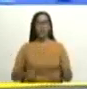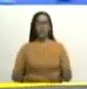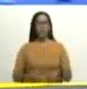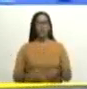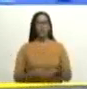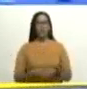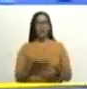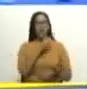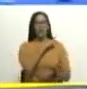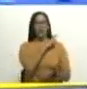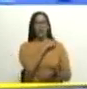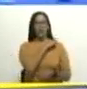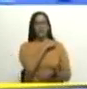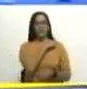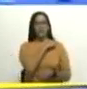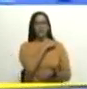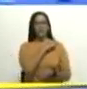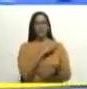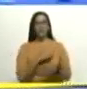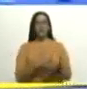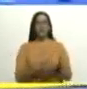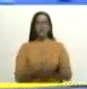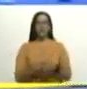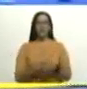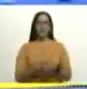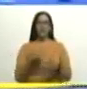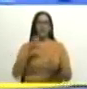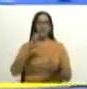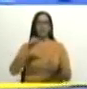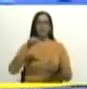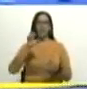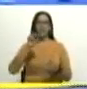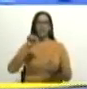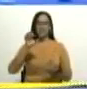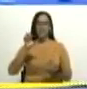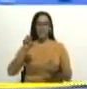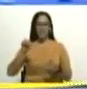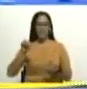los jefes de Shenzhen, Guangdong,